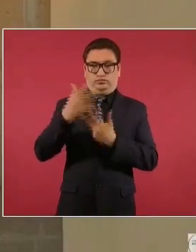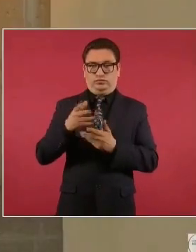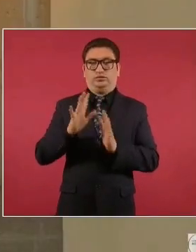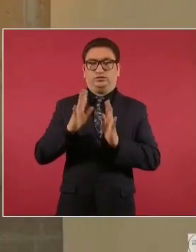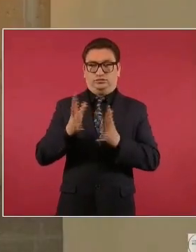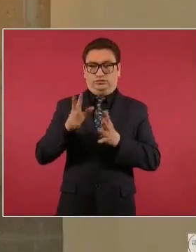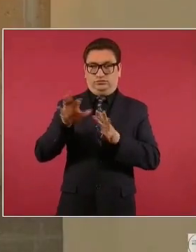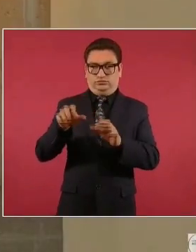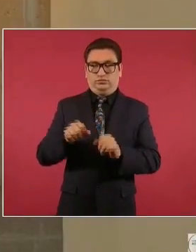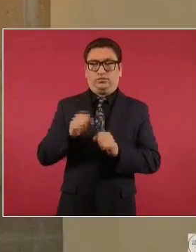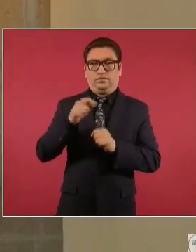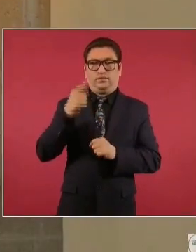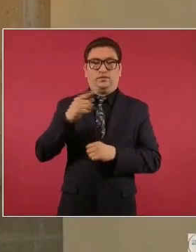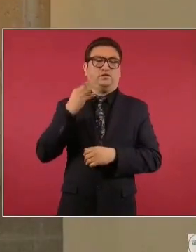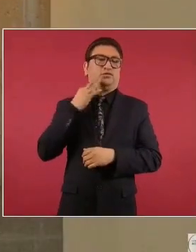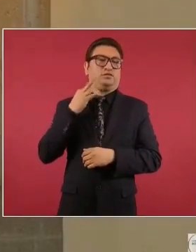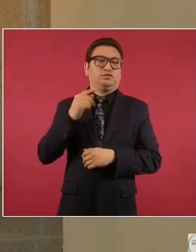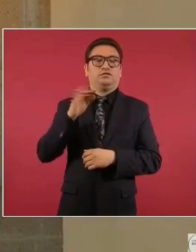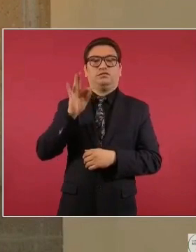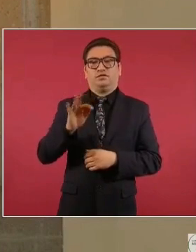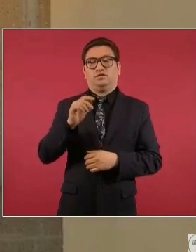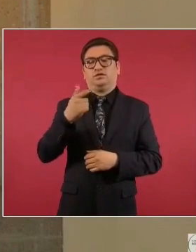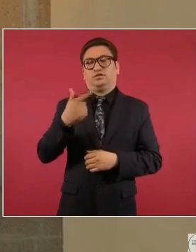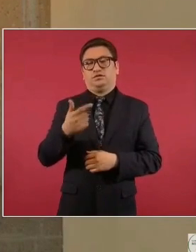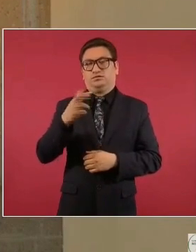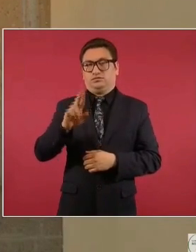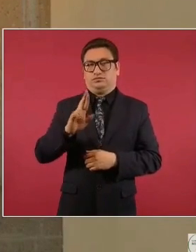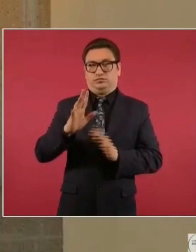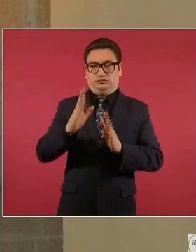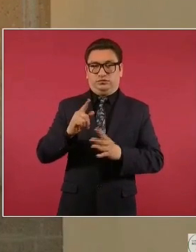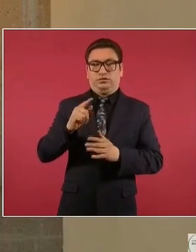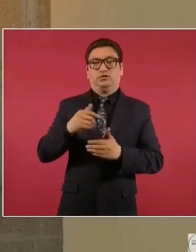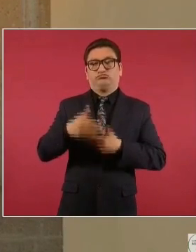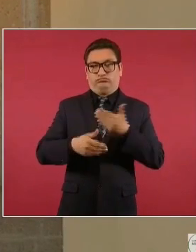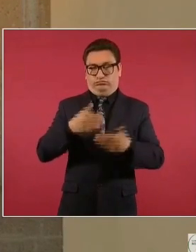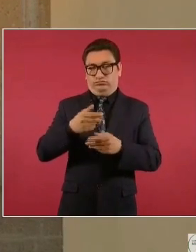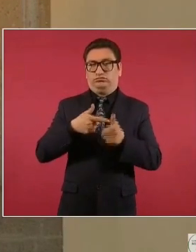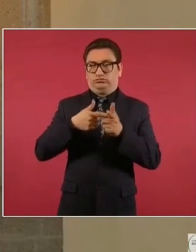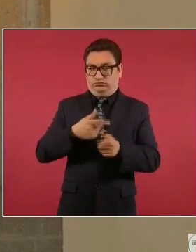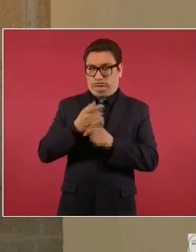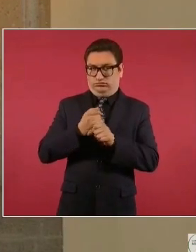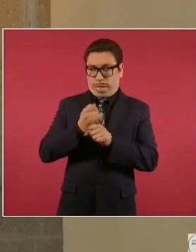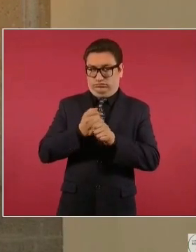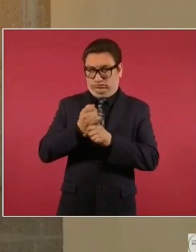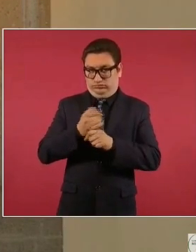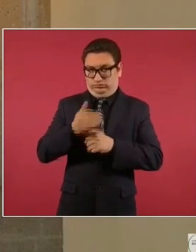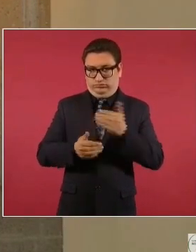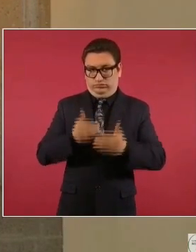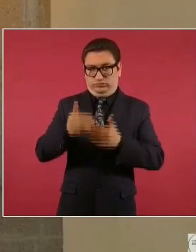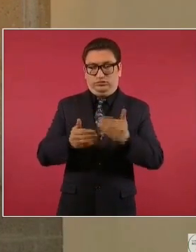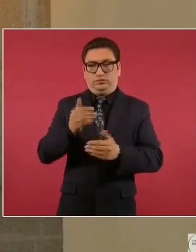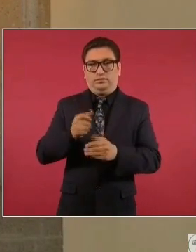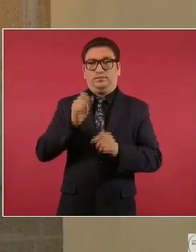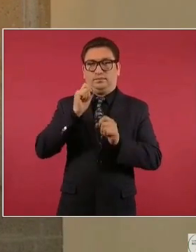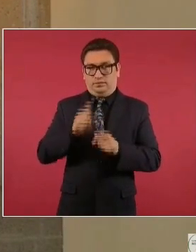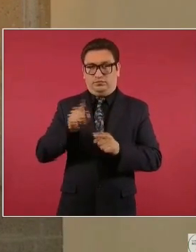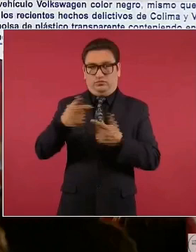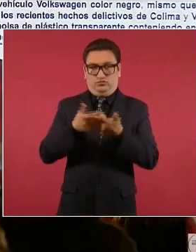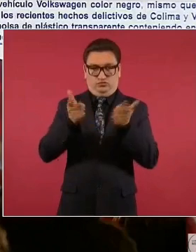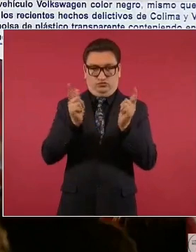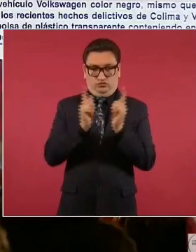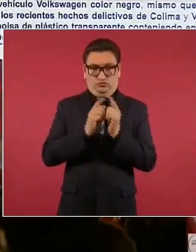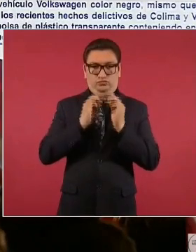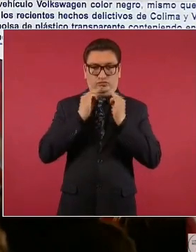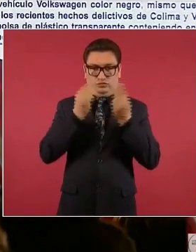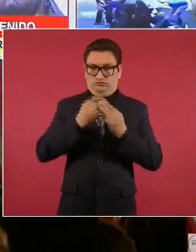puesto a disposición de la fiscalía general de la república con lo que se Sigue avanzando en el desmantelamiento de esta